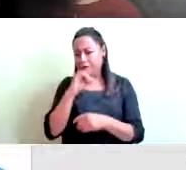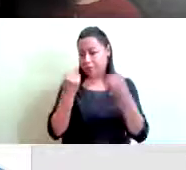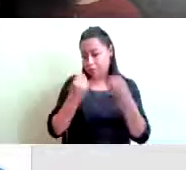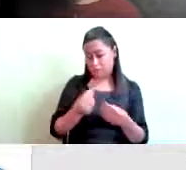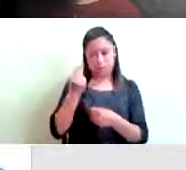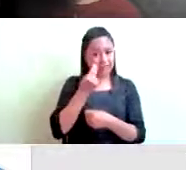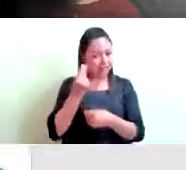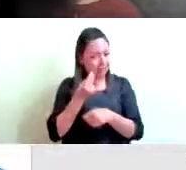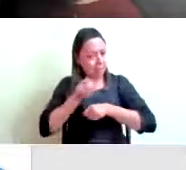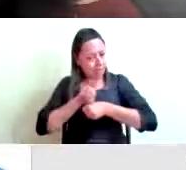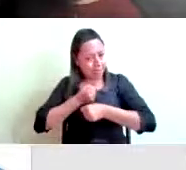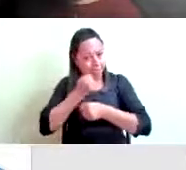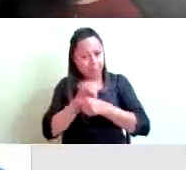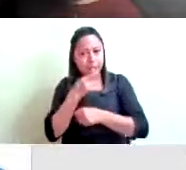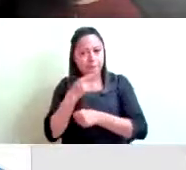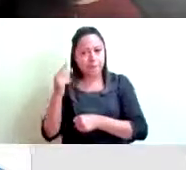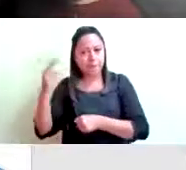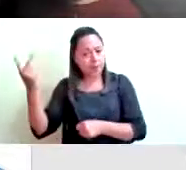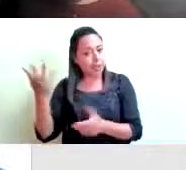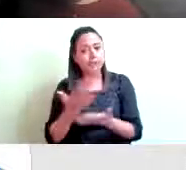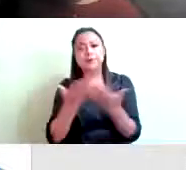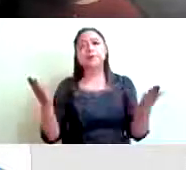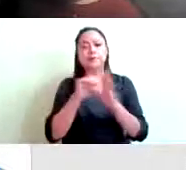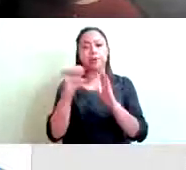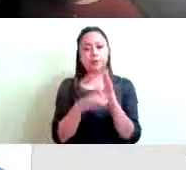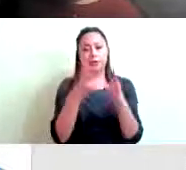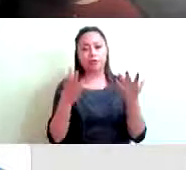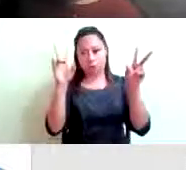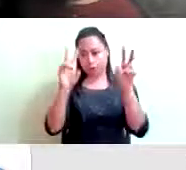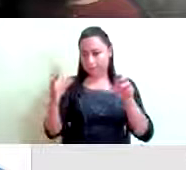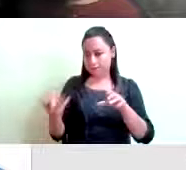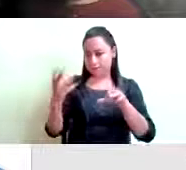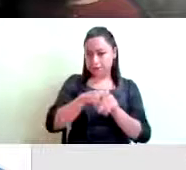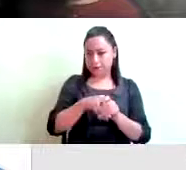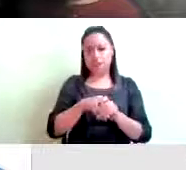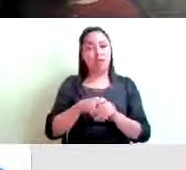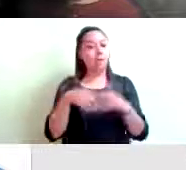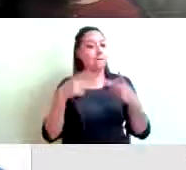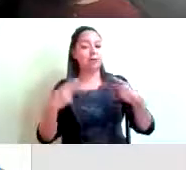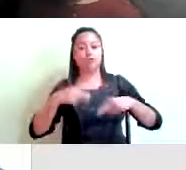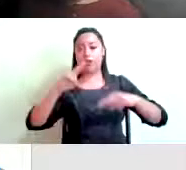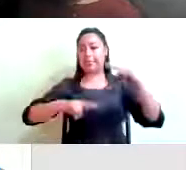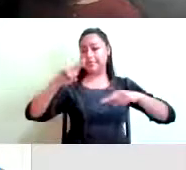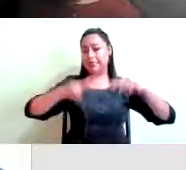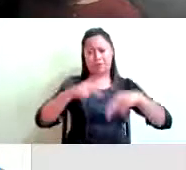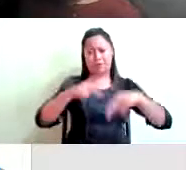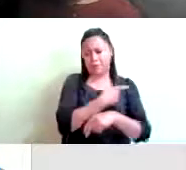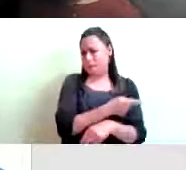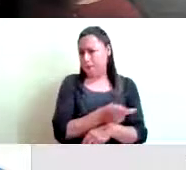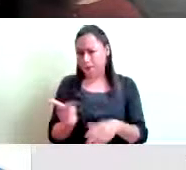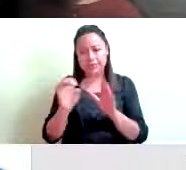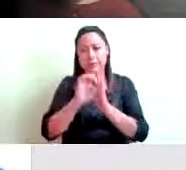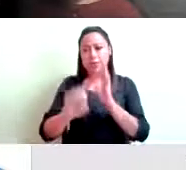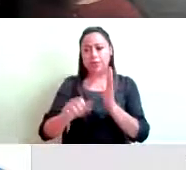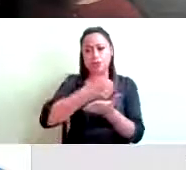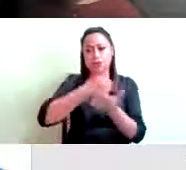perfeccionarse, las cuestiones de inclusión de las personas en sus niveles más locales, que en el caso de la Ciudad de México